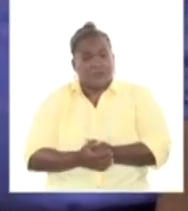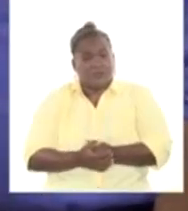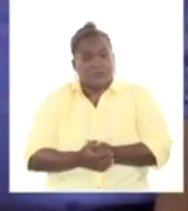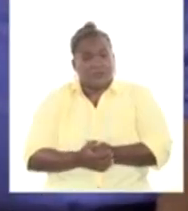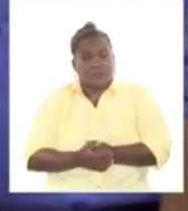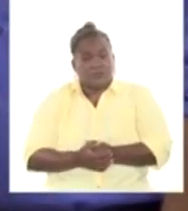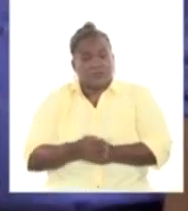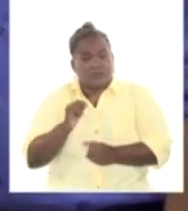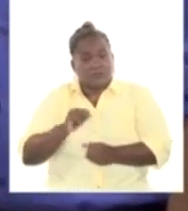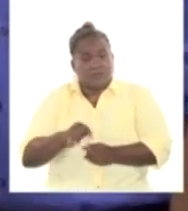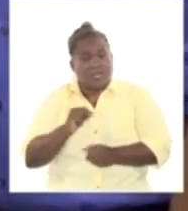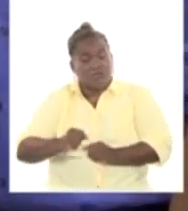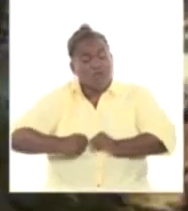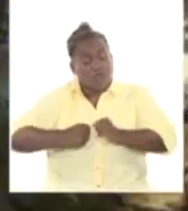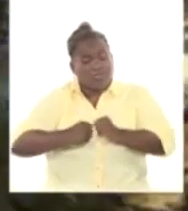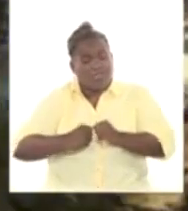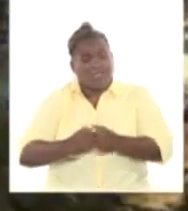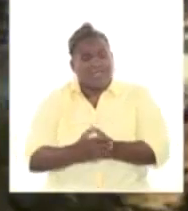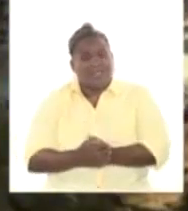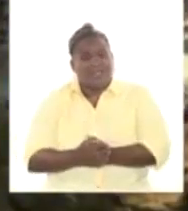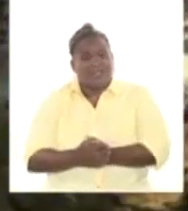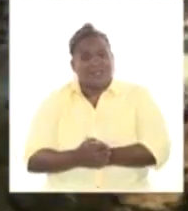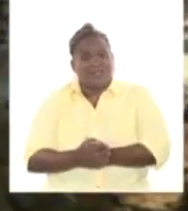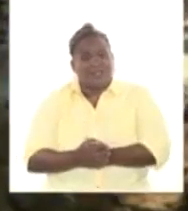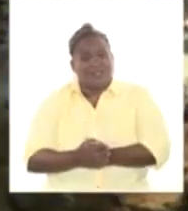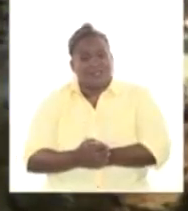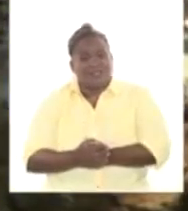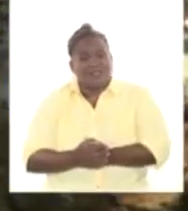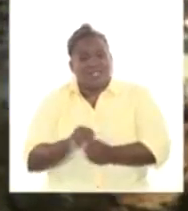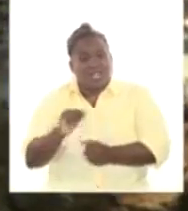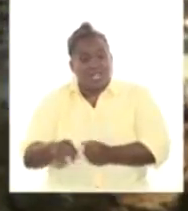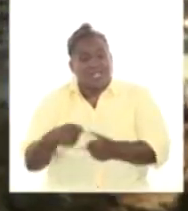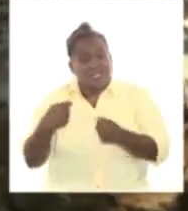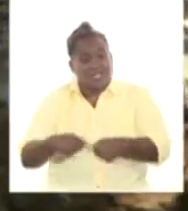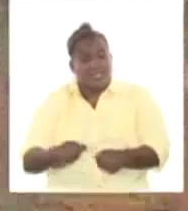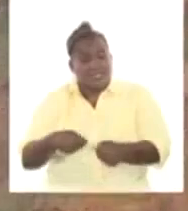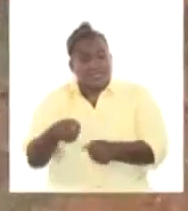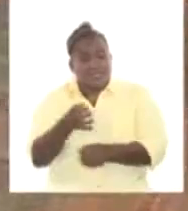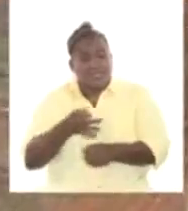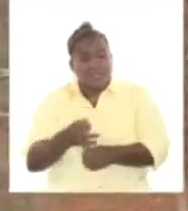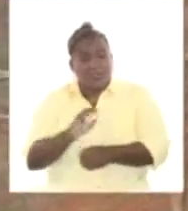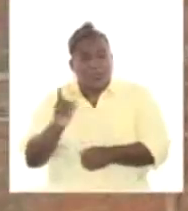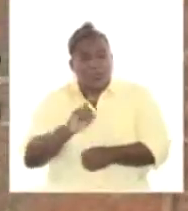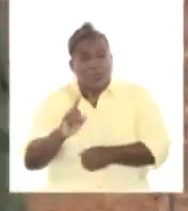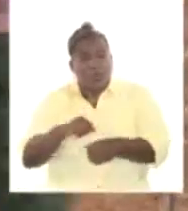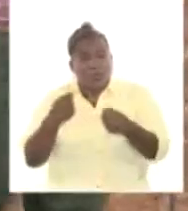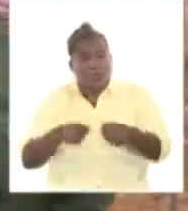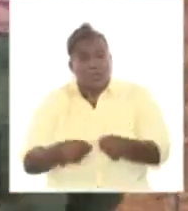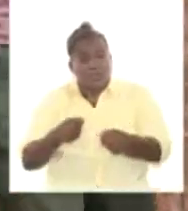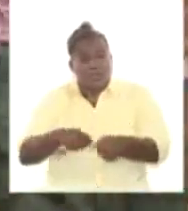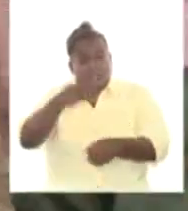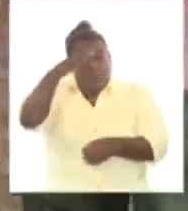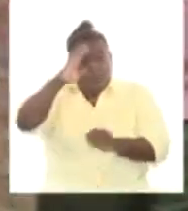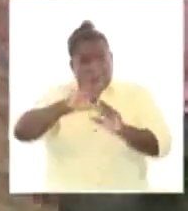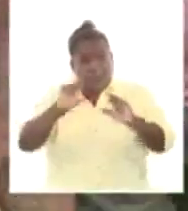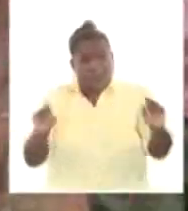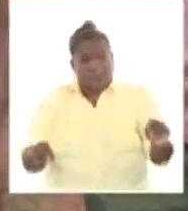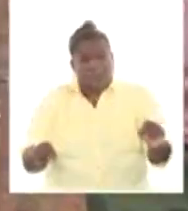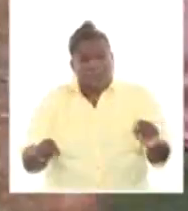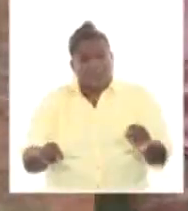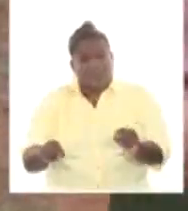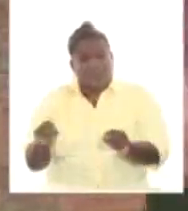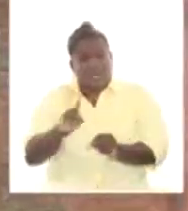Eso es un reto fuerte, porque ahí solamente no se decide el municipio, se decide el país. Denis no puede desprenderse de las